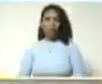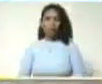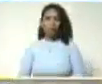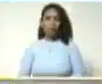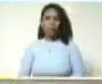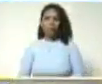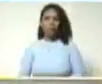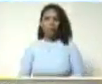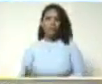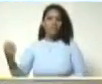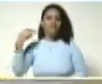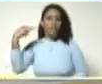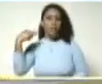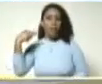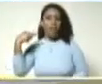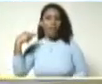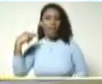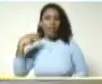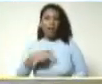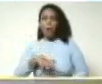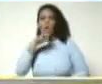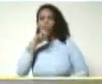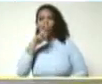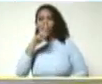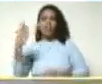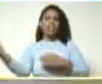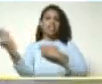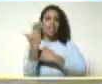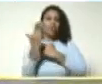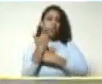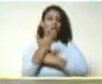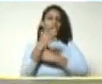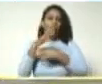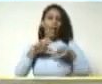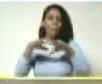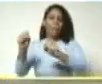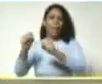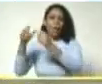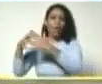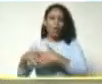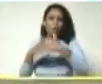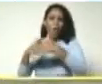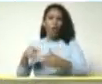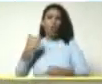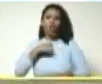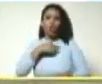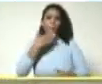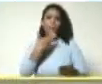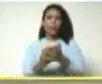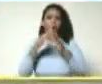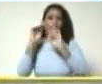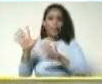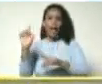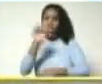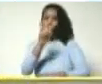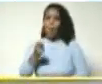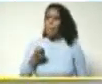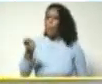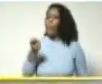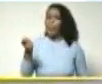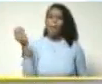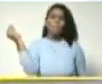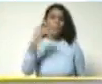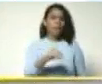víctima de la más crueles sanciones del imperio norteamericano así lo exigimos que no se manipule